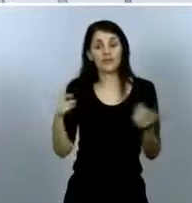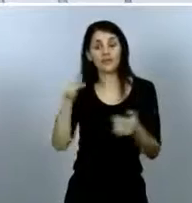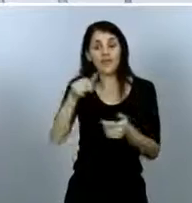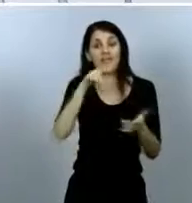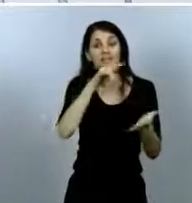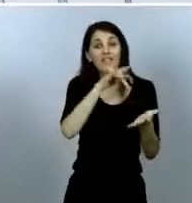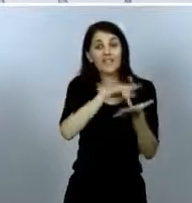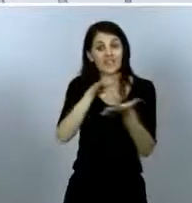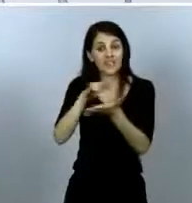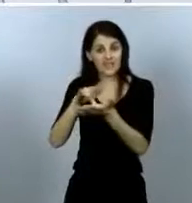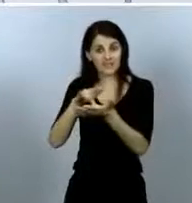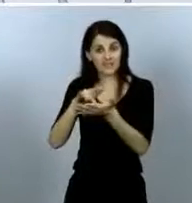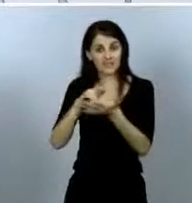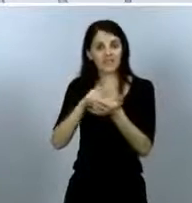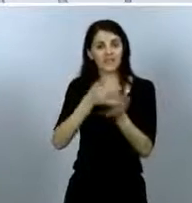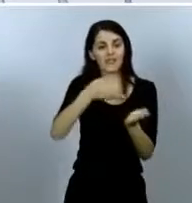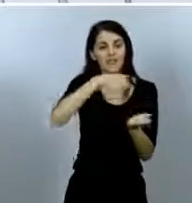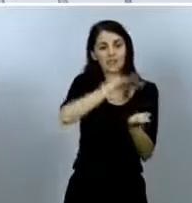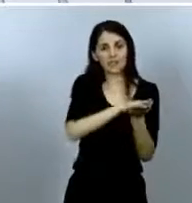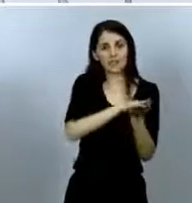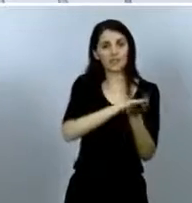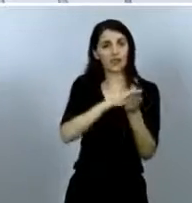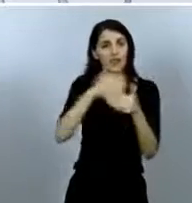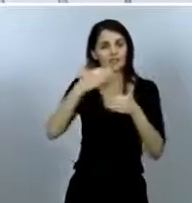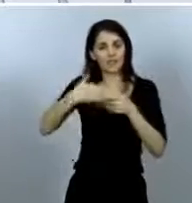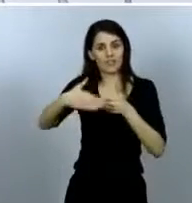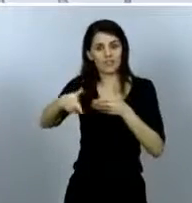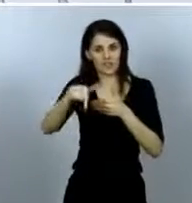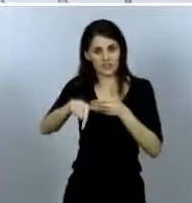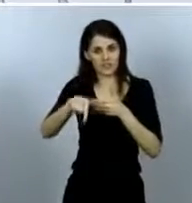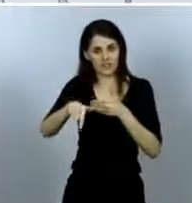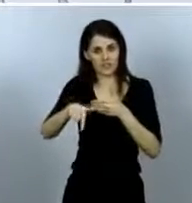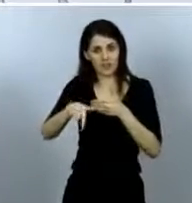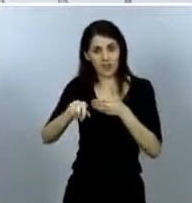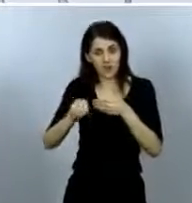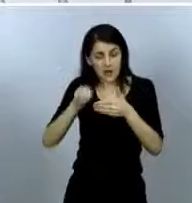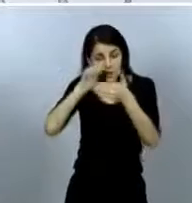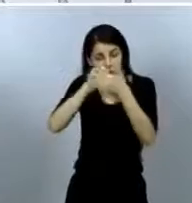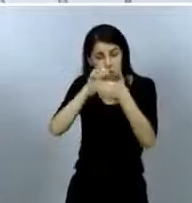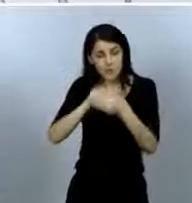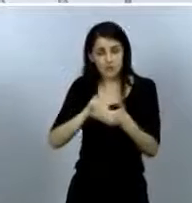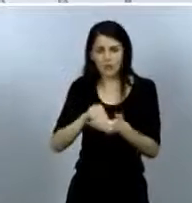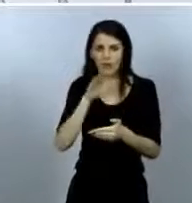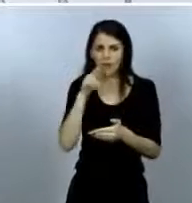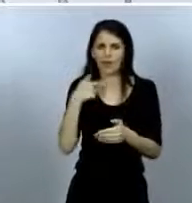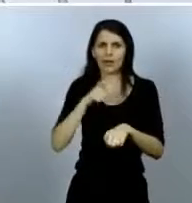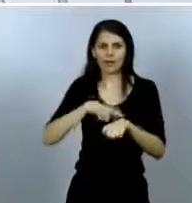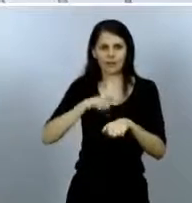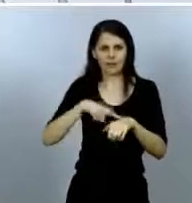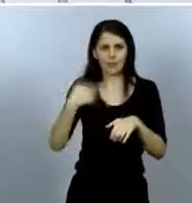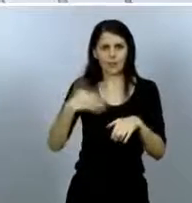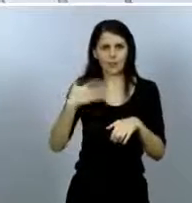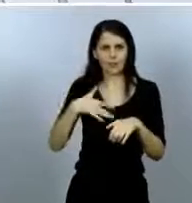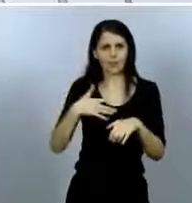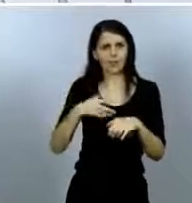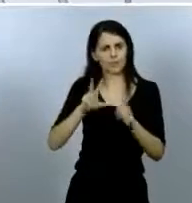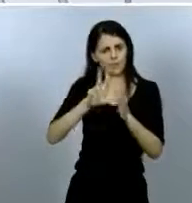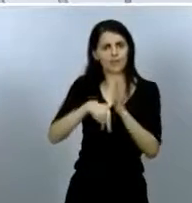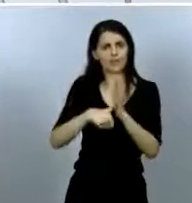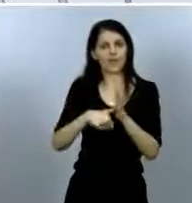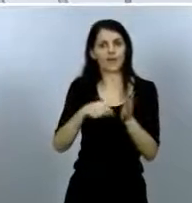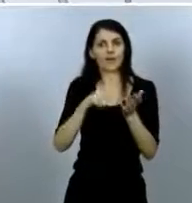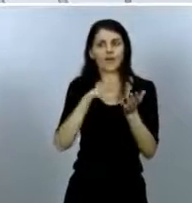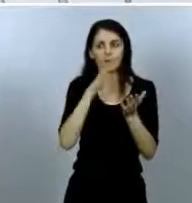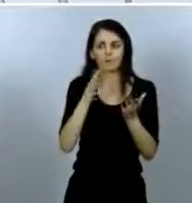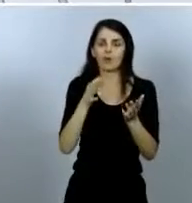son casos más antiguos sí que puede llevar un poquito más de tiempo porque a lo mejor no hay un acto tan rápido